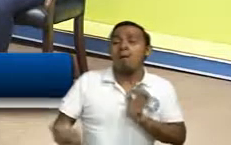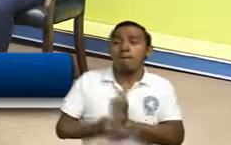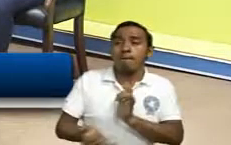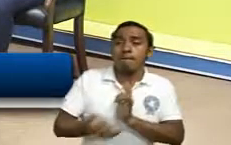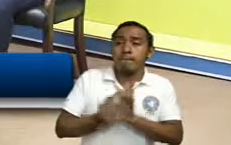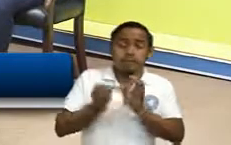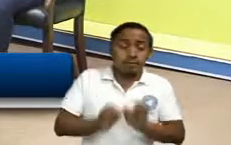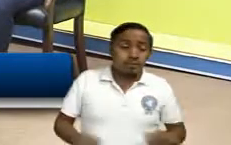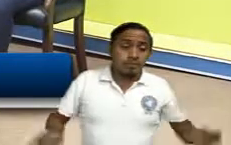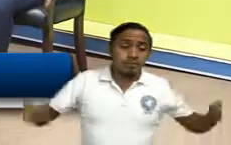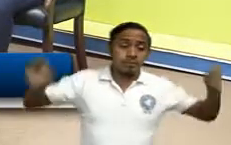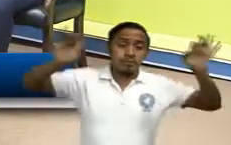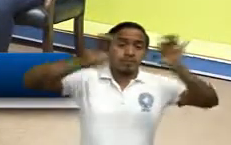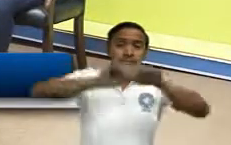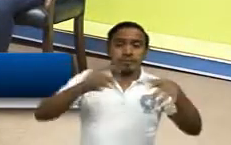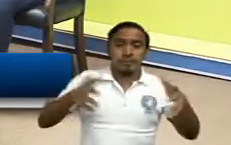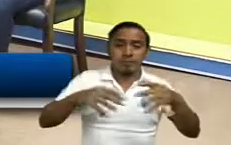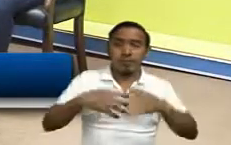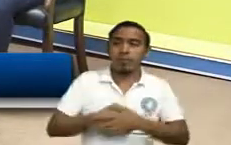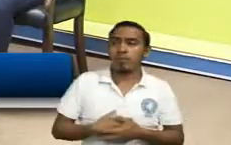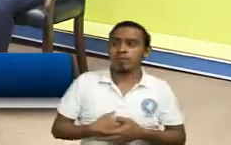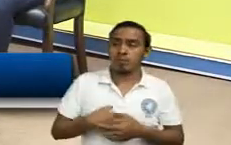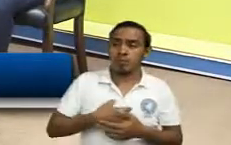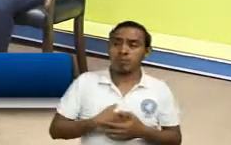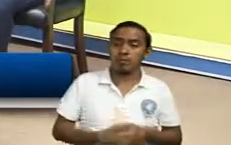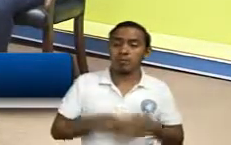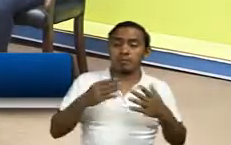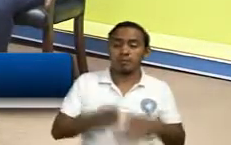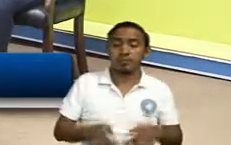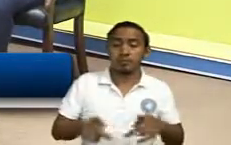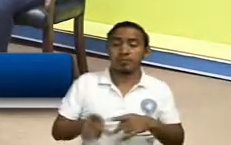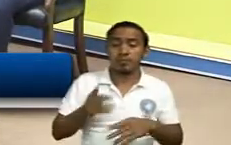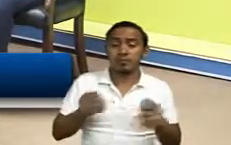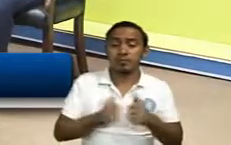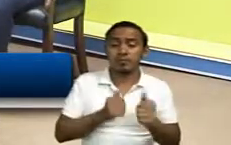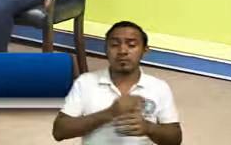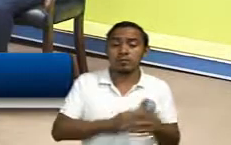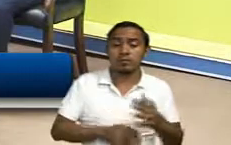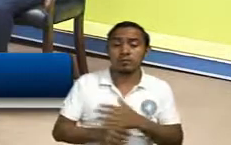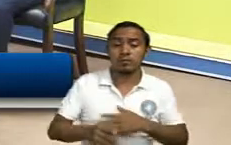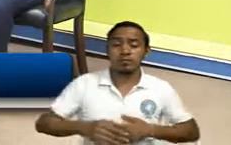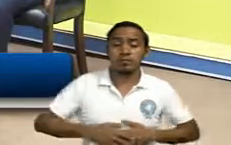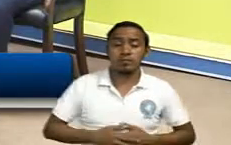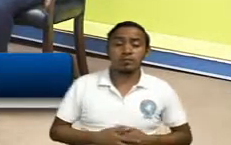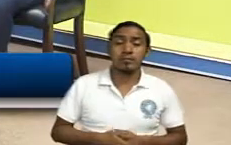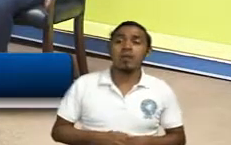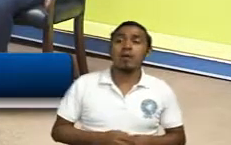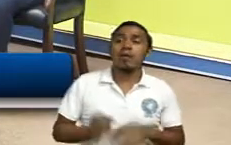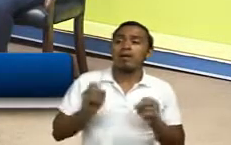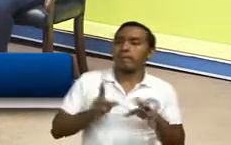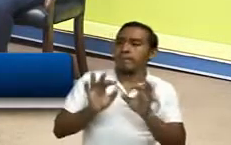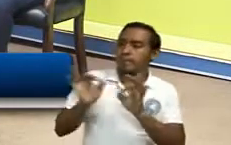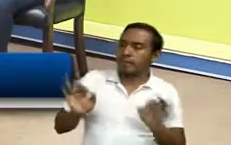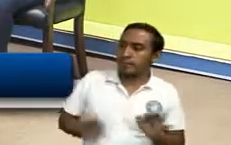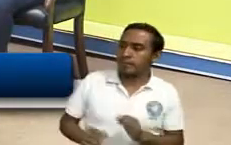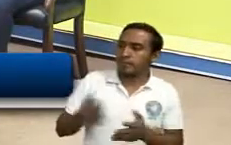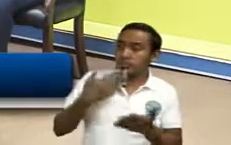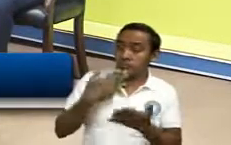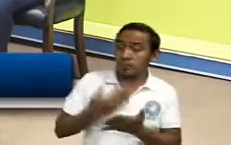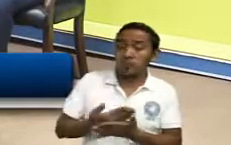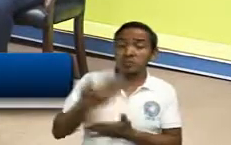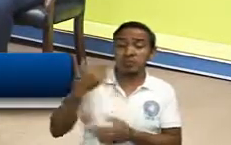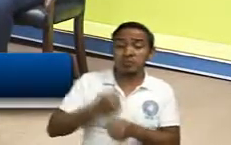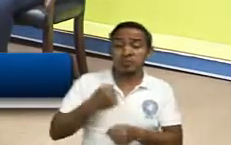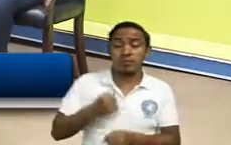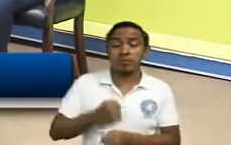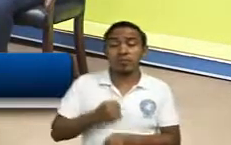muy importante en lo que es la movilización de la persona con discapacidad, claro, en caso de urgencia. Ok, sí. Le felicito por el gran trabajo que están